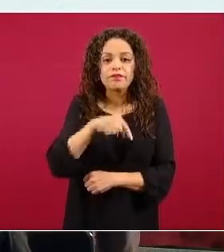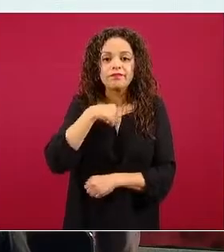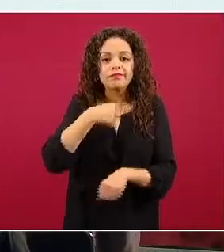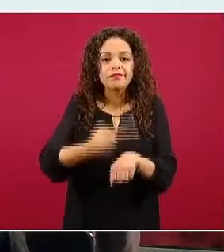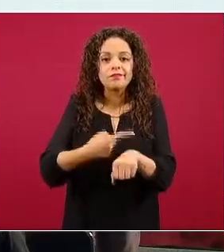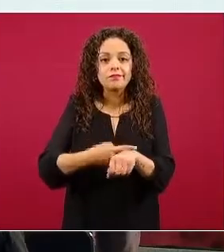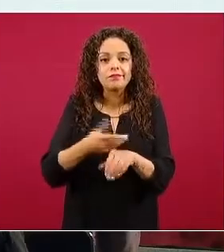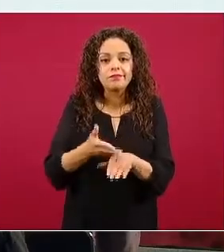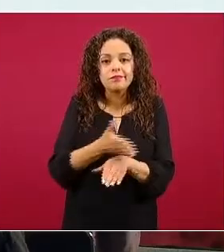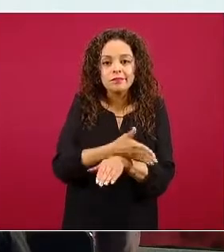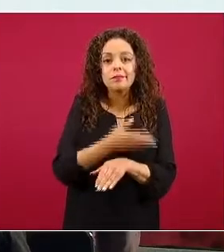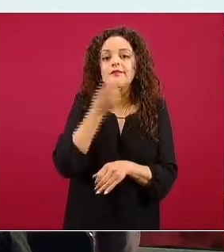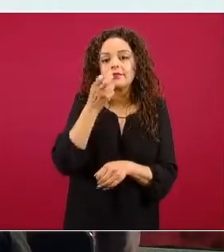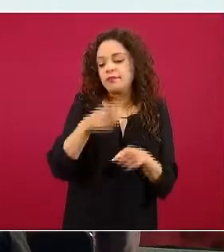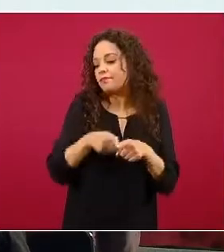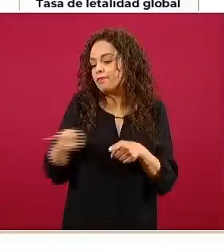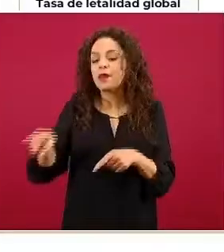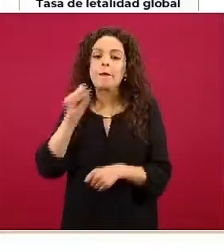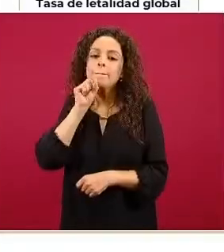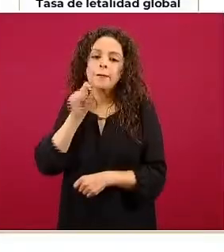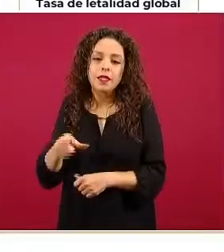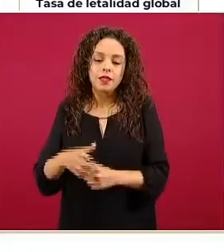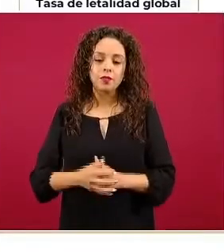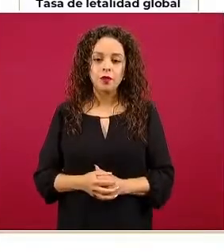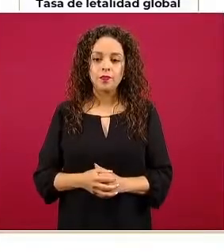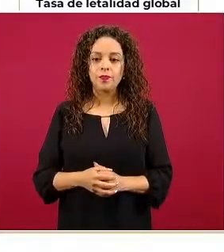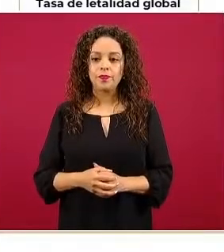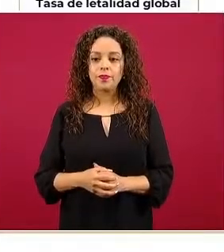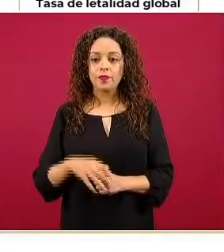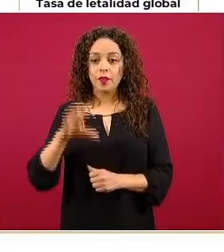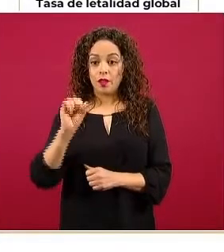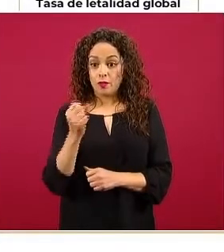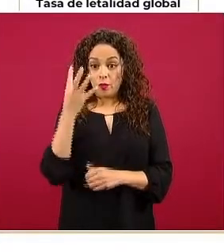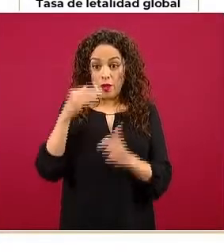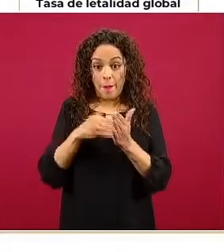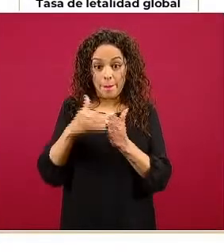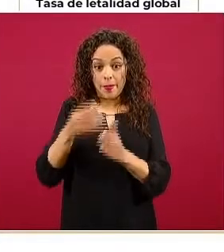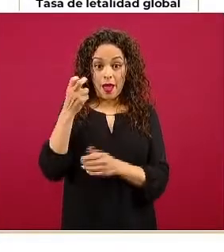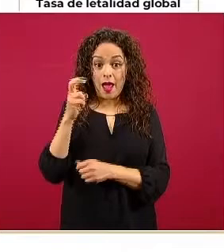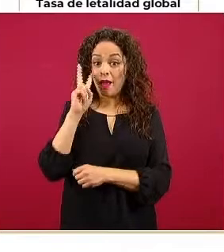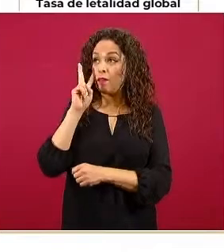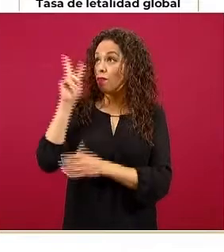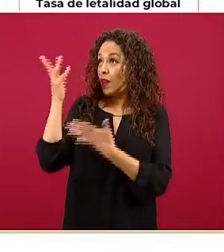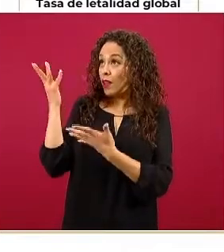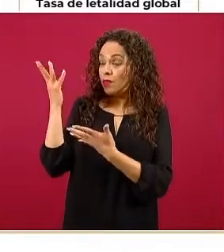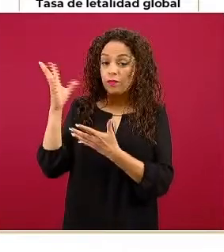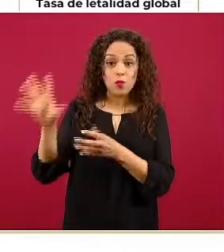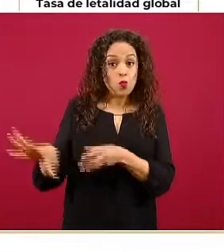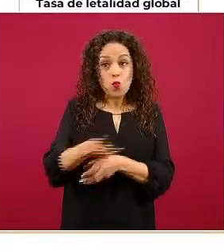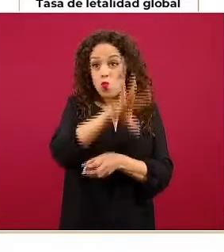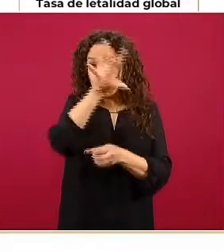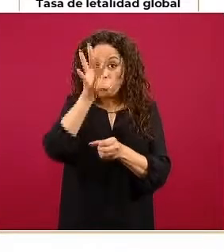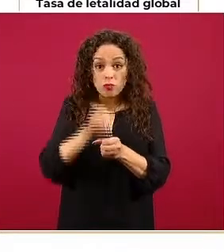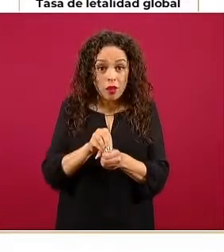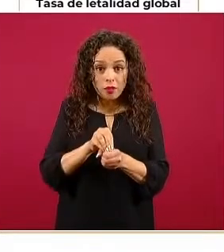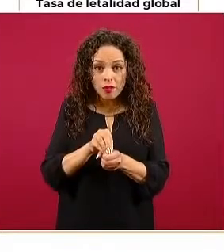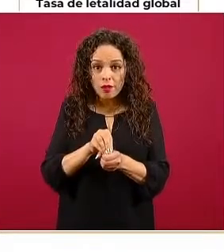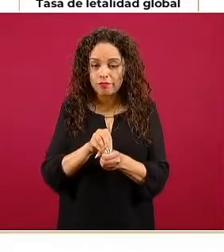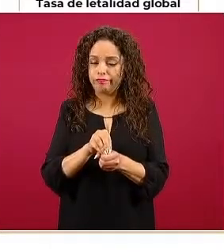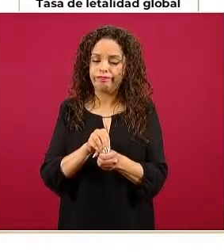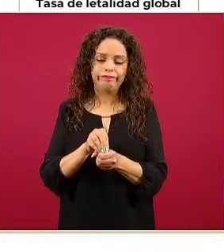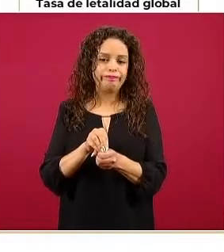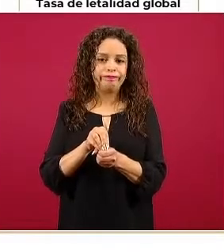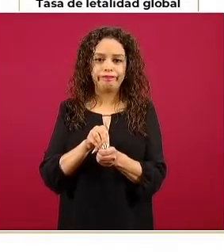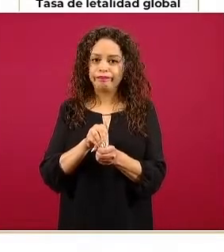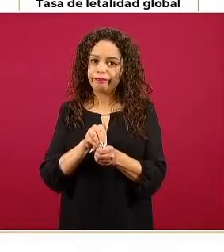Estos 54 millones, a pesar de lo que muchas personas creen, no son todos los que existen, porque no solo